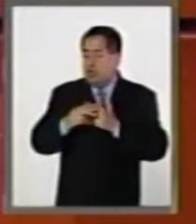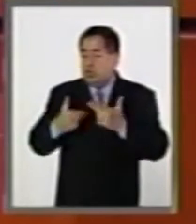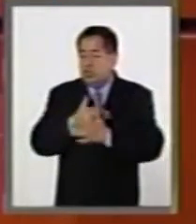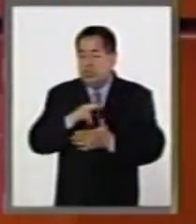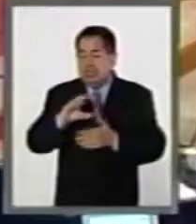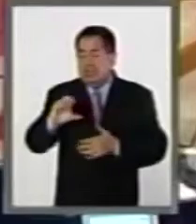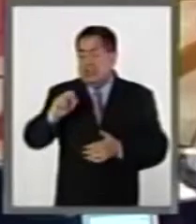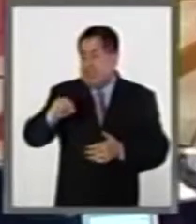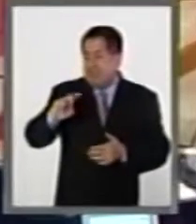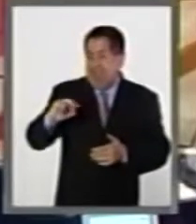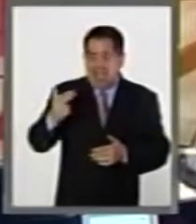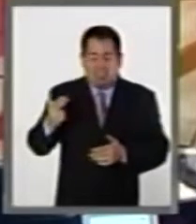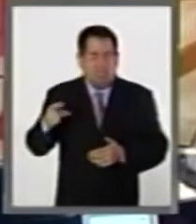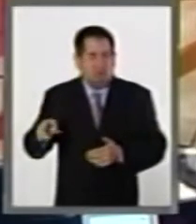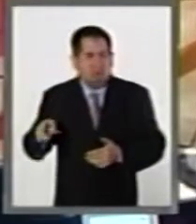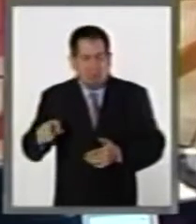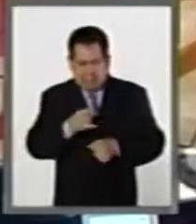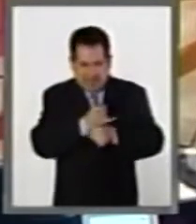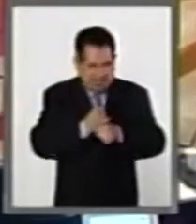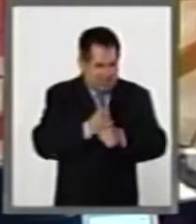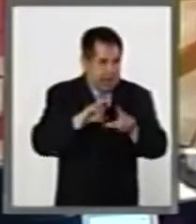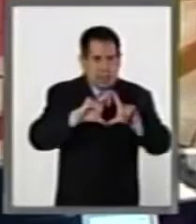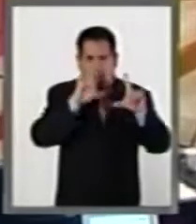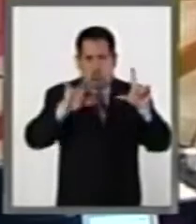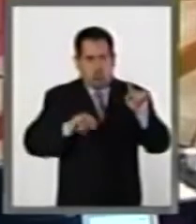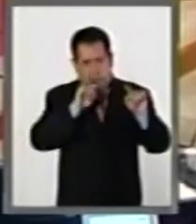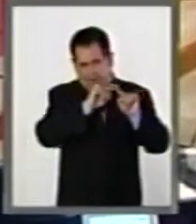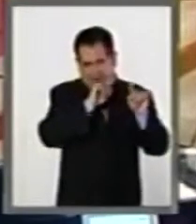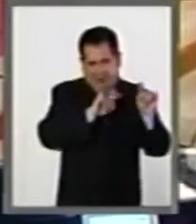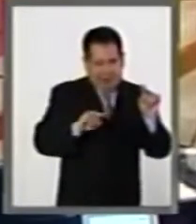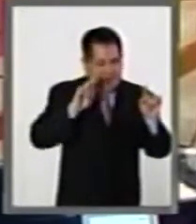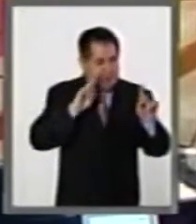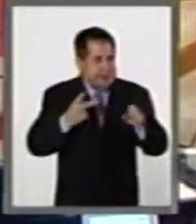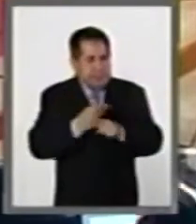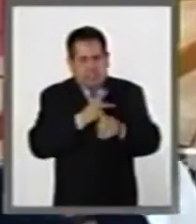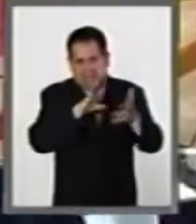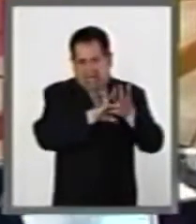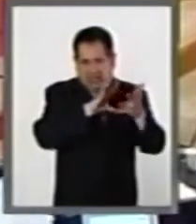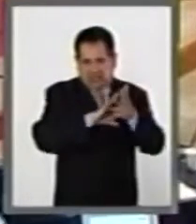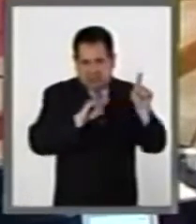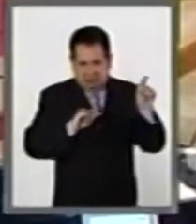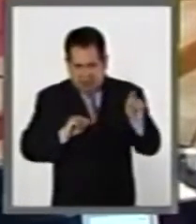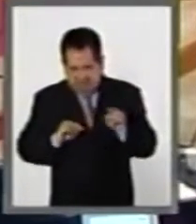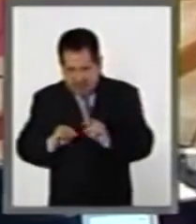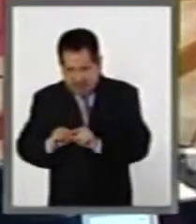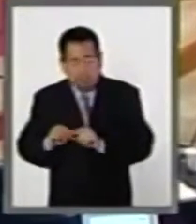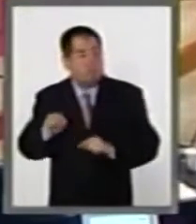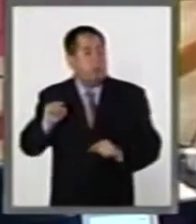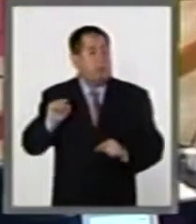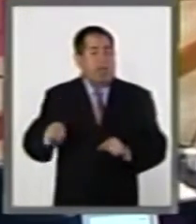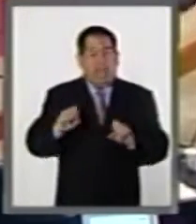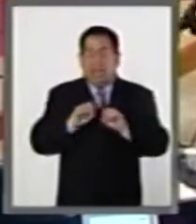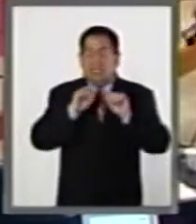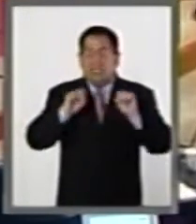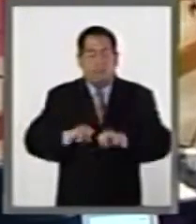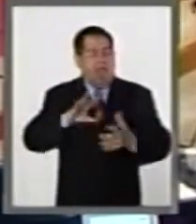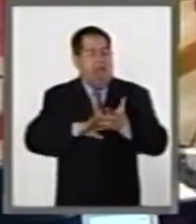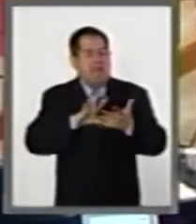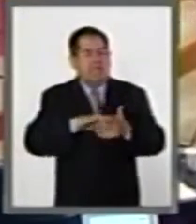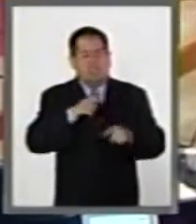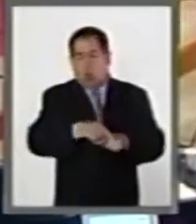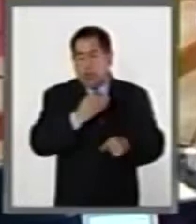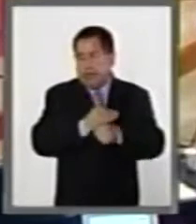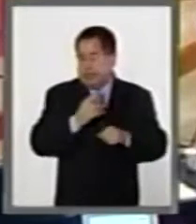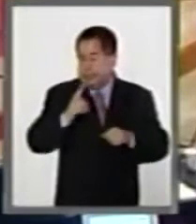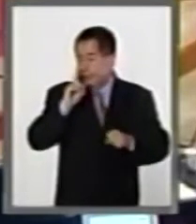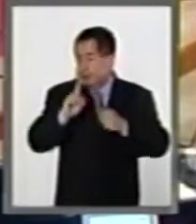través del Diagnóstico Nacional de Supervisión Penitenciaria, el sistema penitenciario nacional enfrenta una